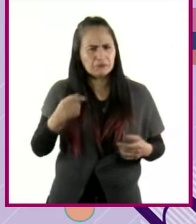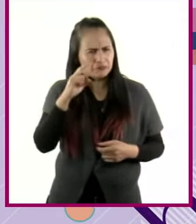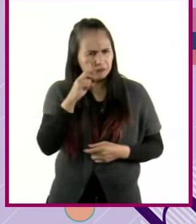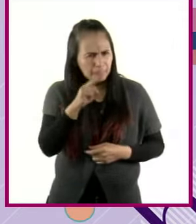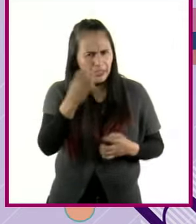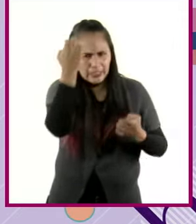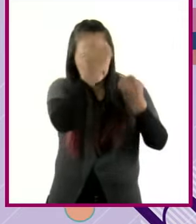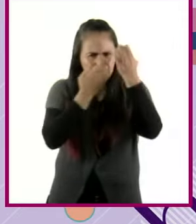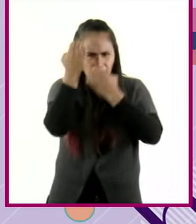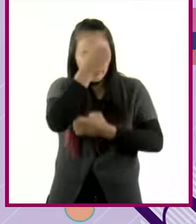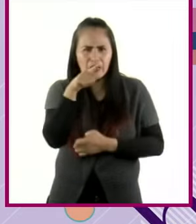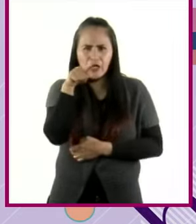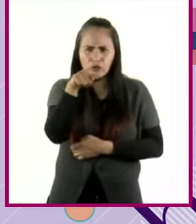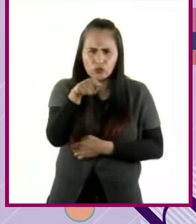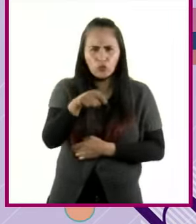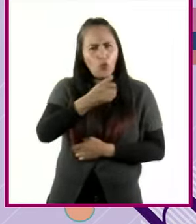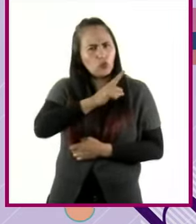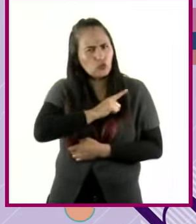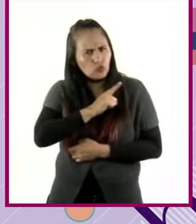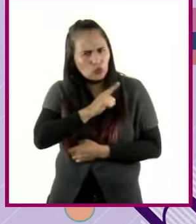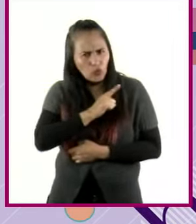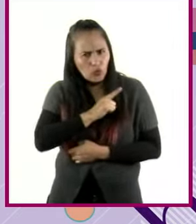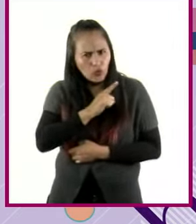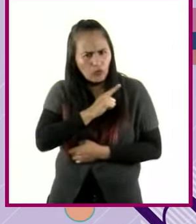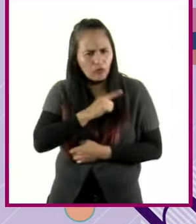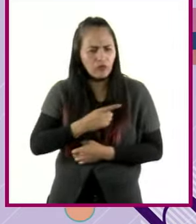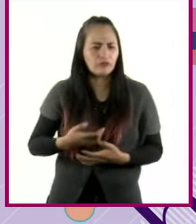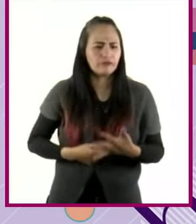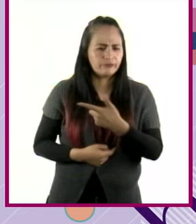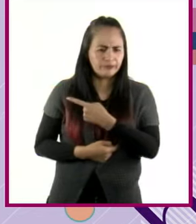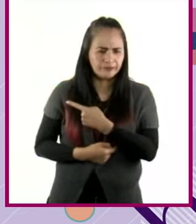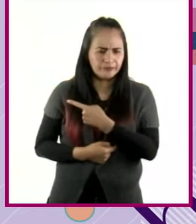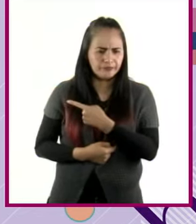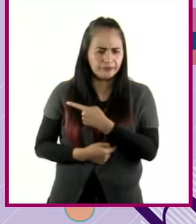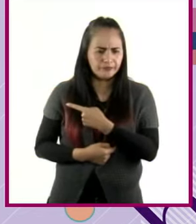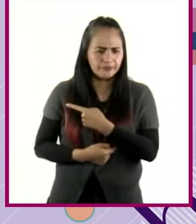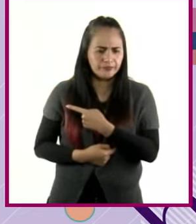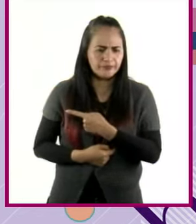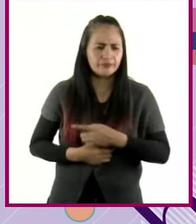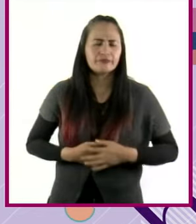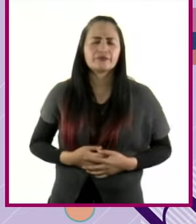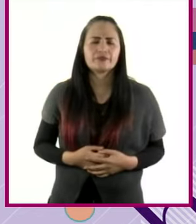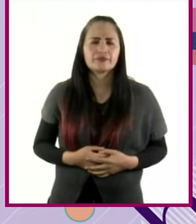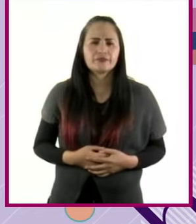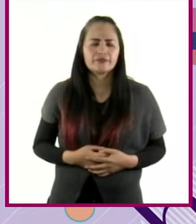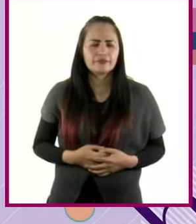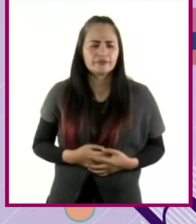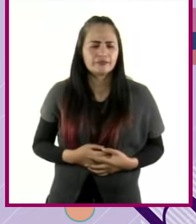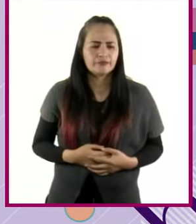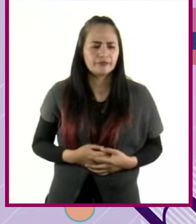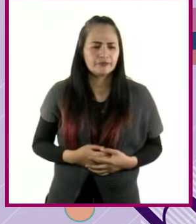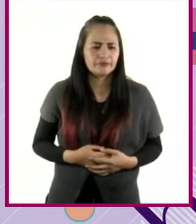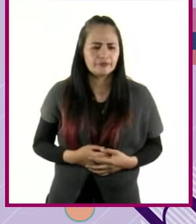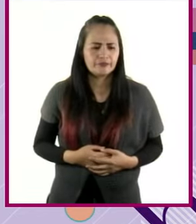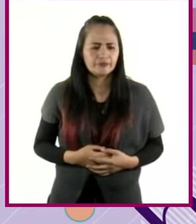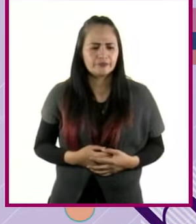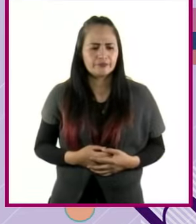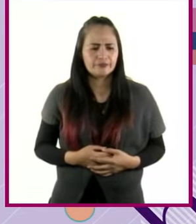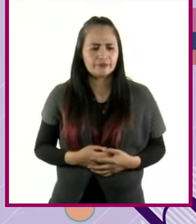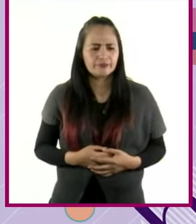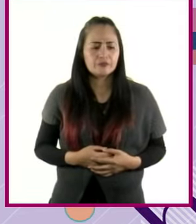artífice de ti mismo, te informases y plasmases en la obra que prefirieses.